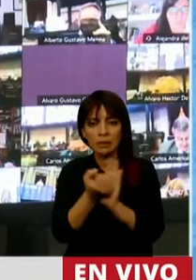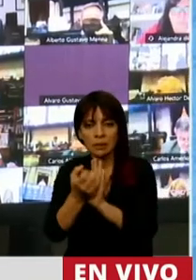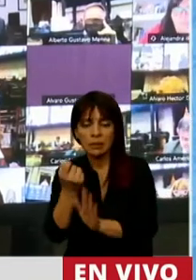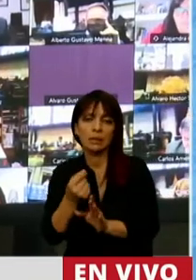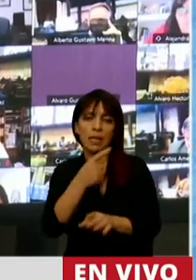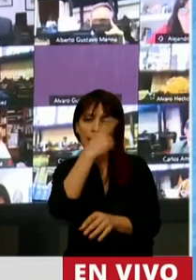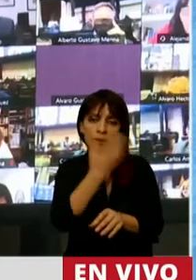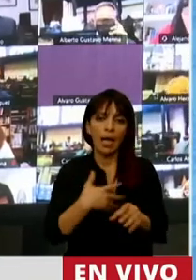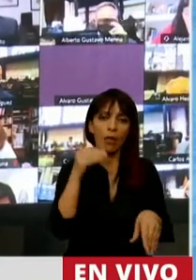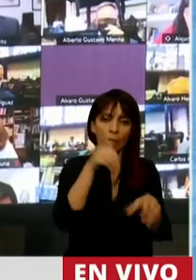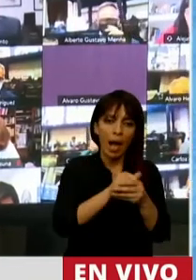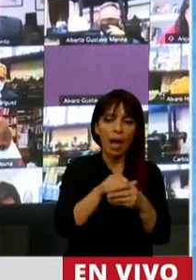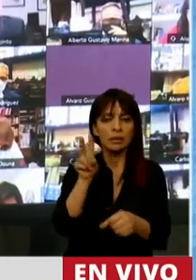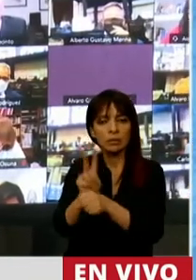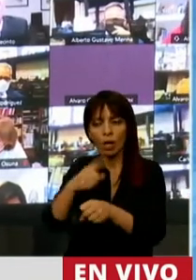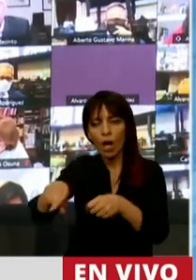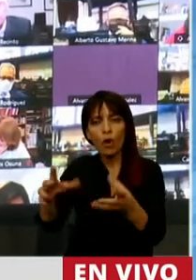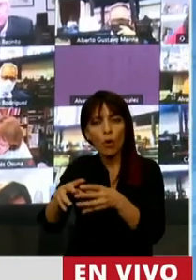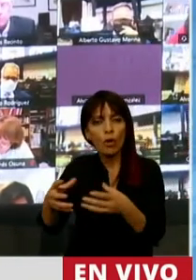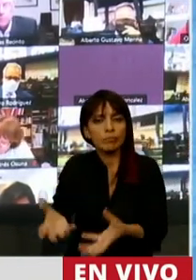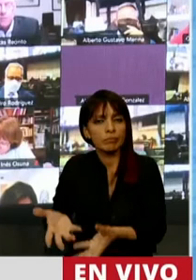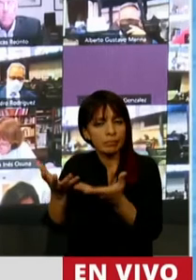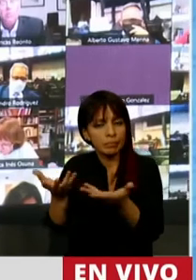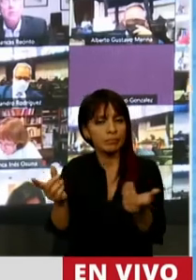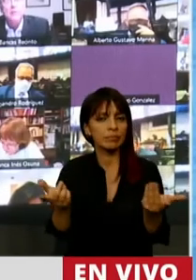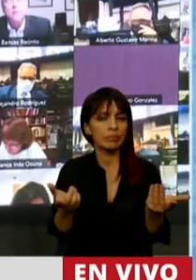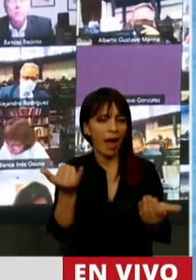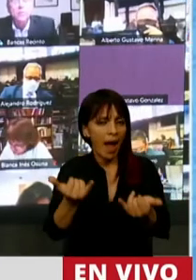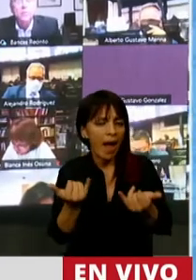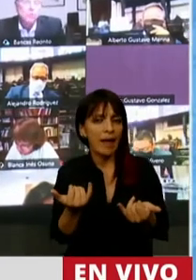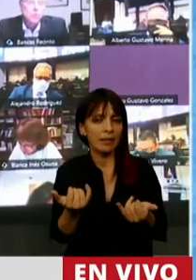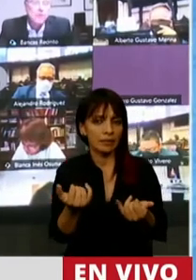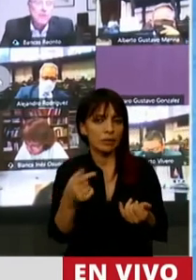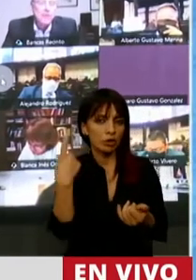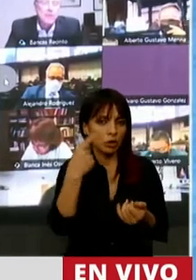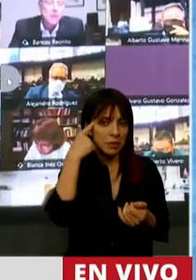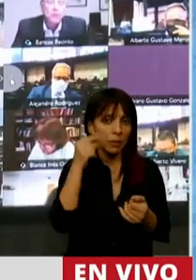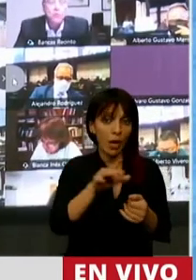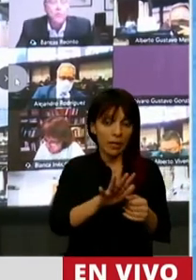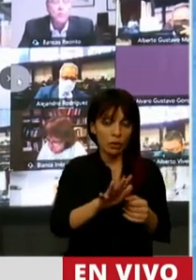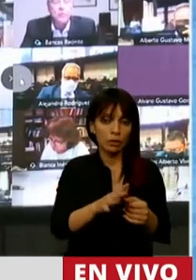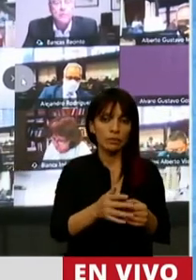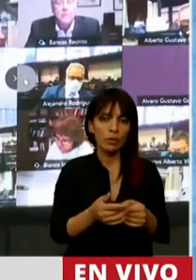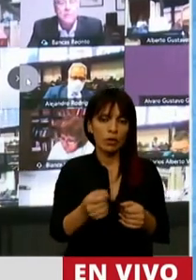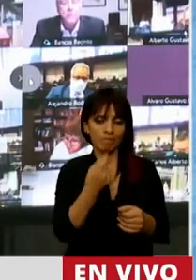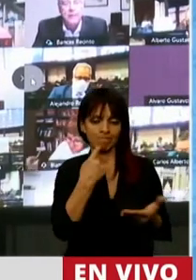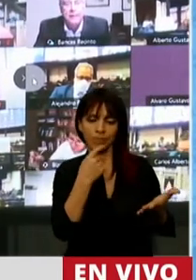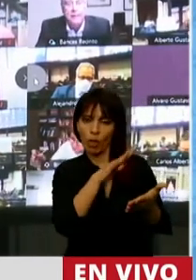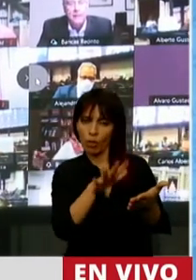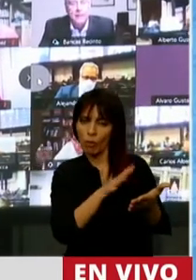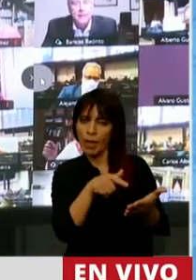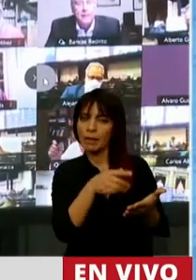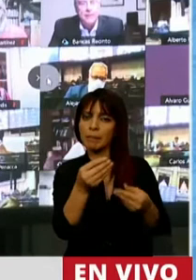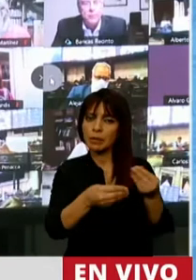Estado, mayor proteccionismo. Por lo tanto, nosotros entendemos que estos son los supuestos que nos hace dudar de que este presupuesto